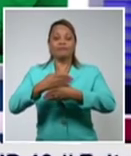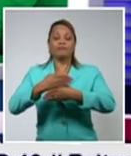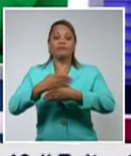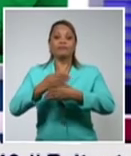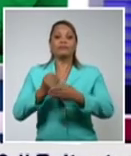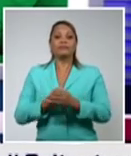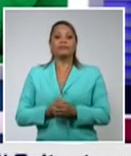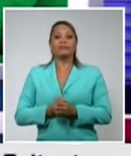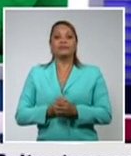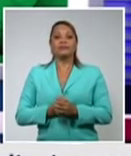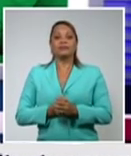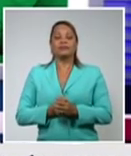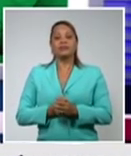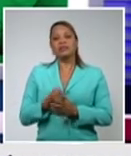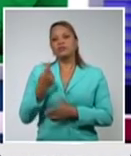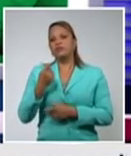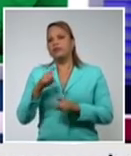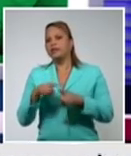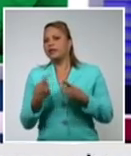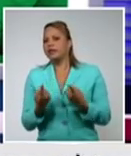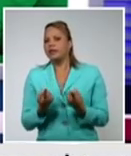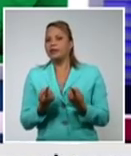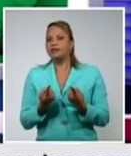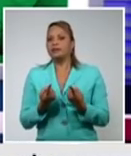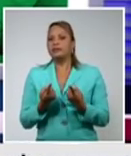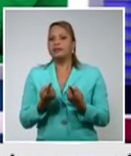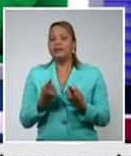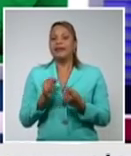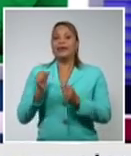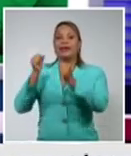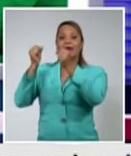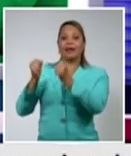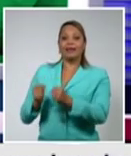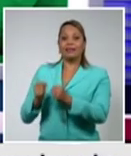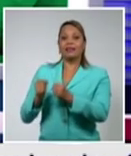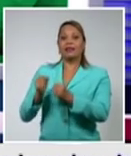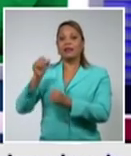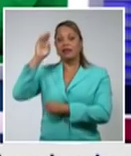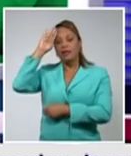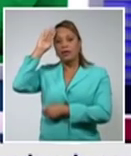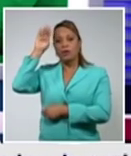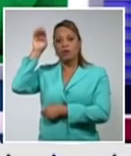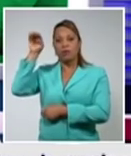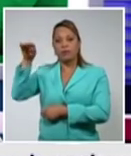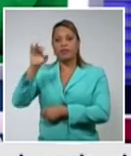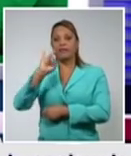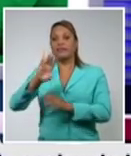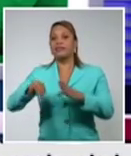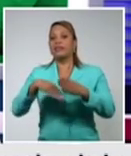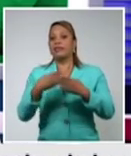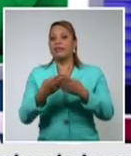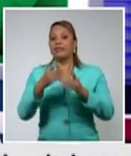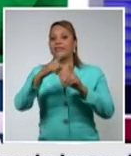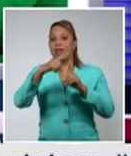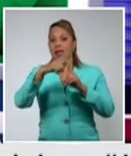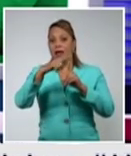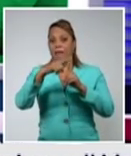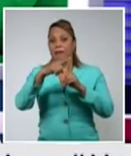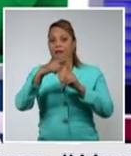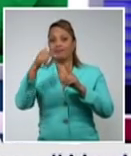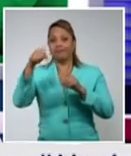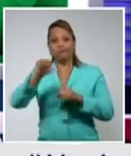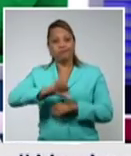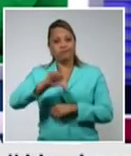Fue necesario su permanencia durante un periodo de sus 7 días de ingreso en terapia intensiva. Fue